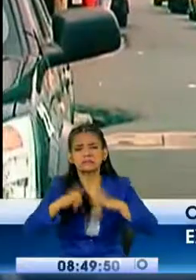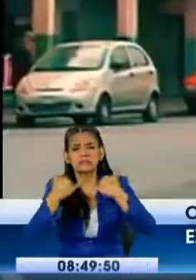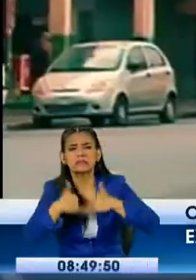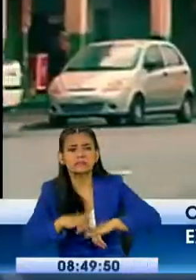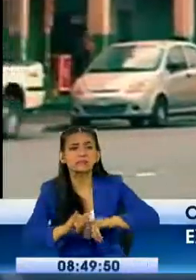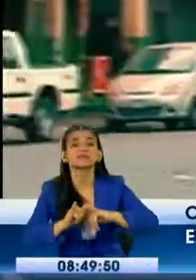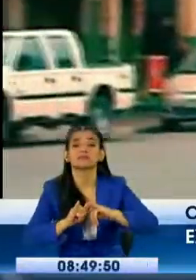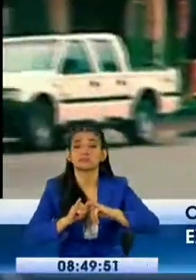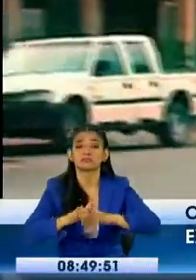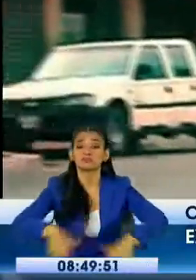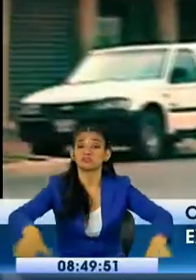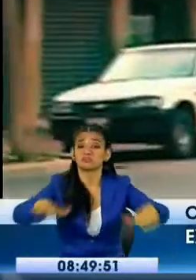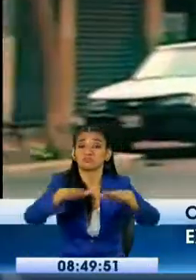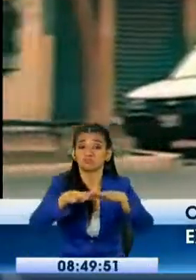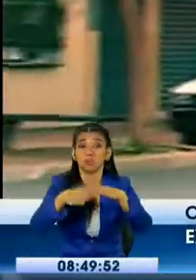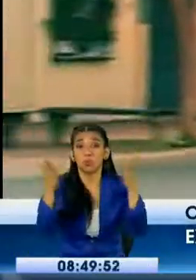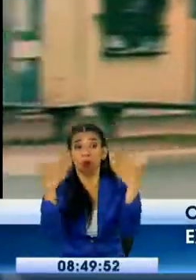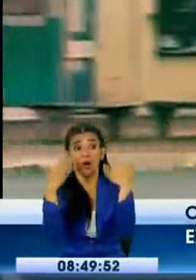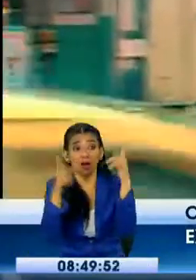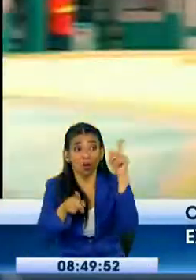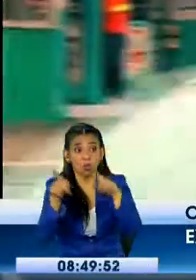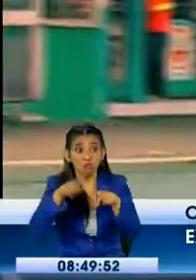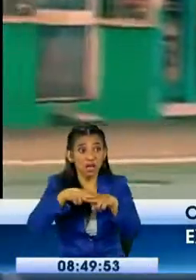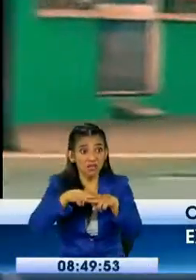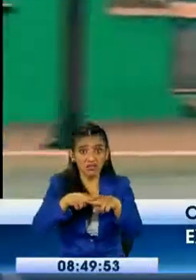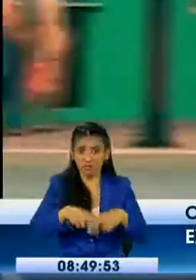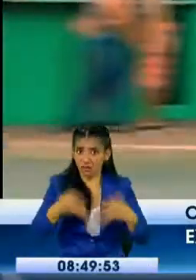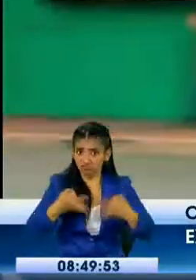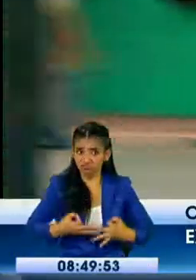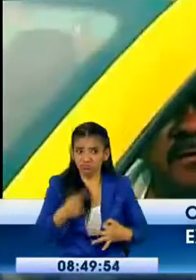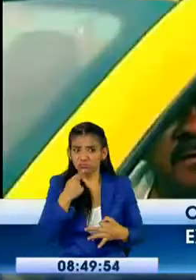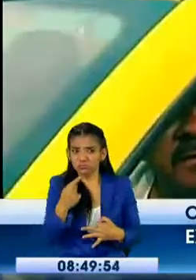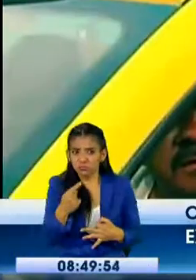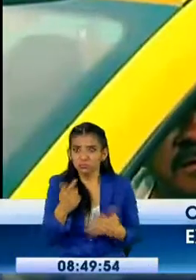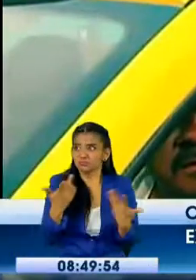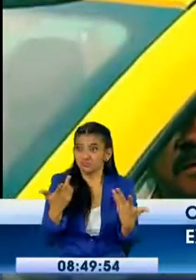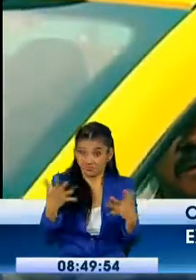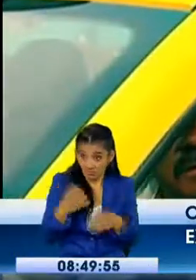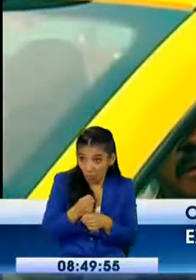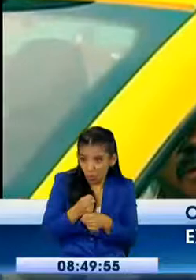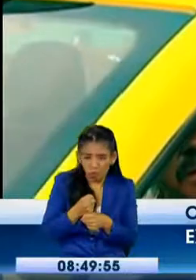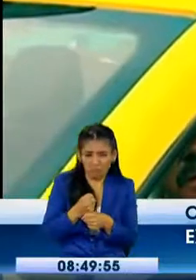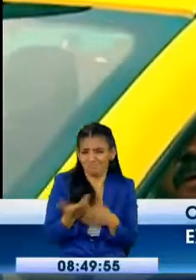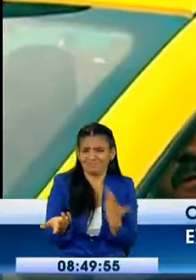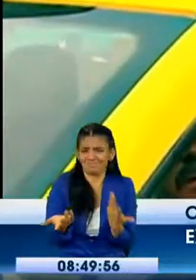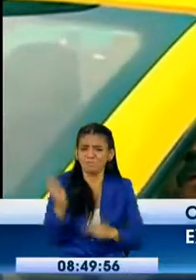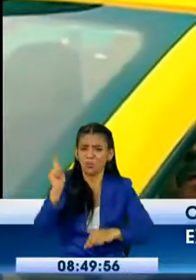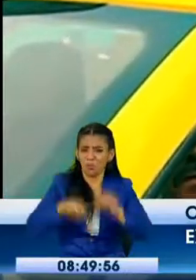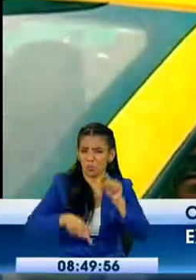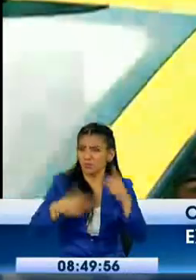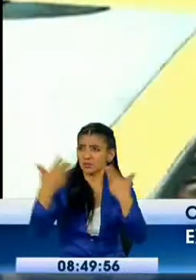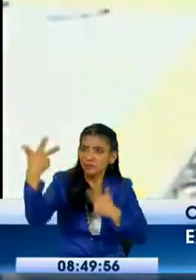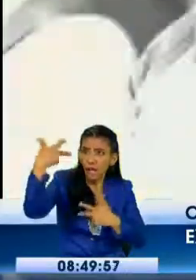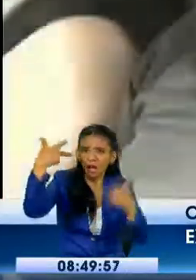silencio. En el suburbio, los taxistas formales afirman que aún con todas las seguridades electrónicas. Porque la